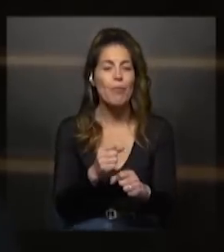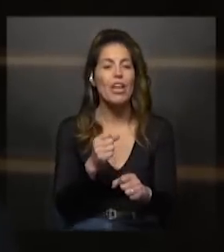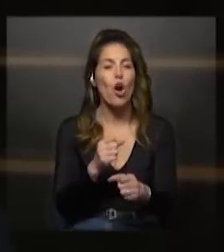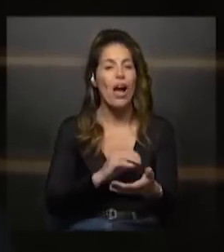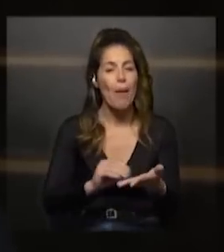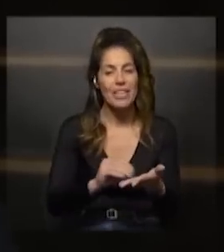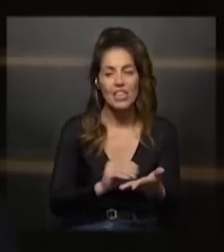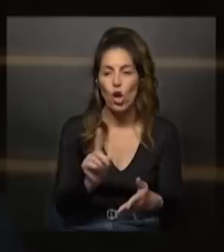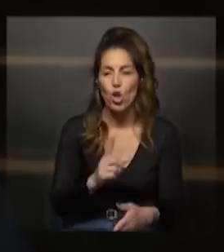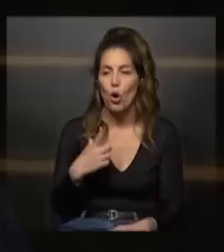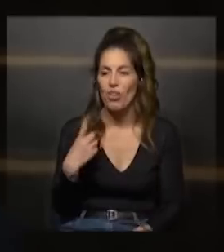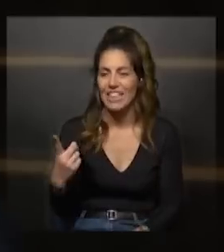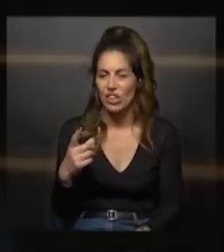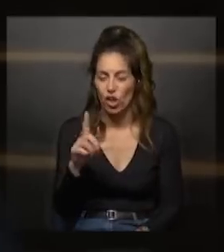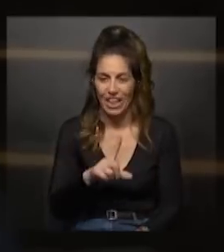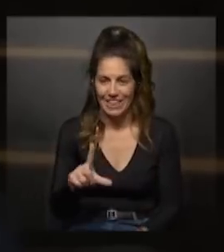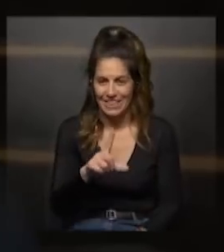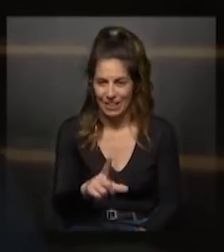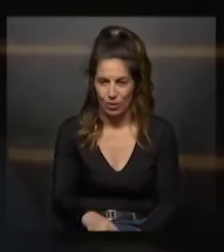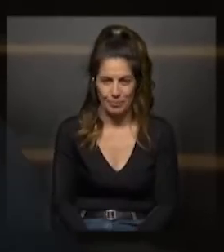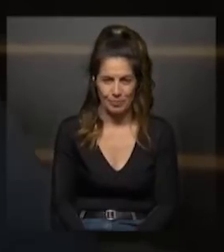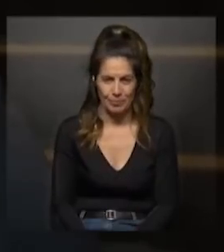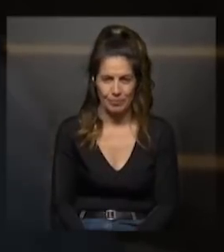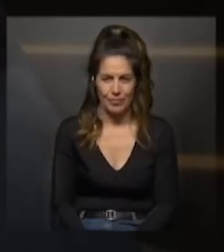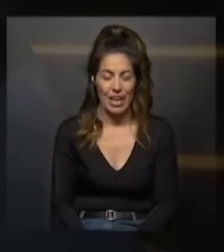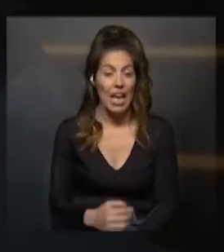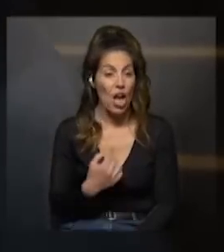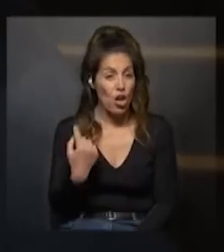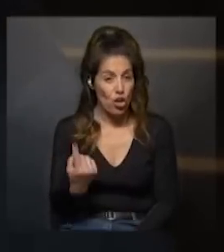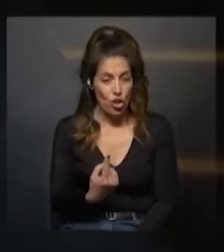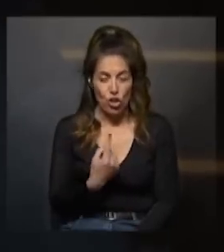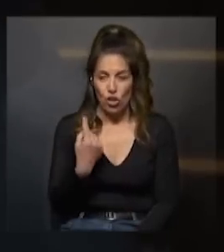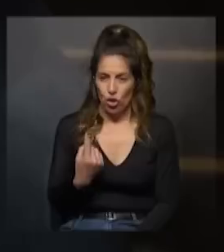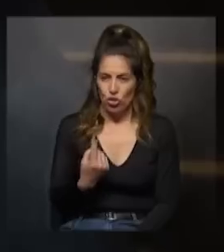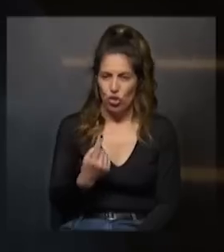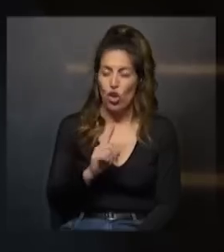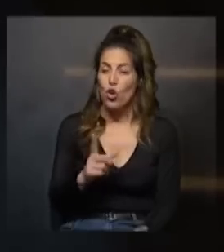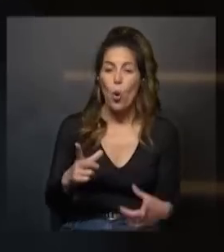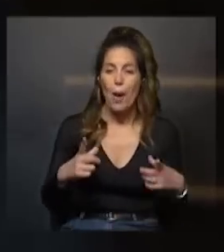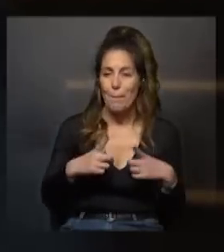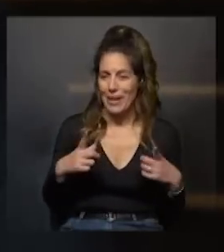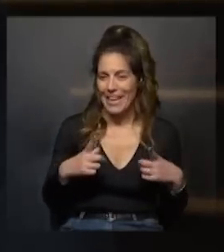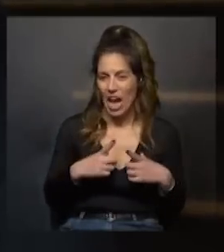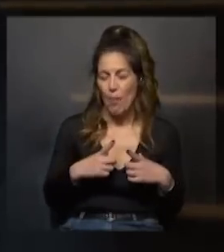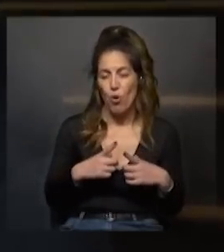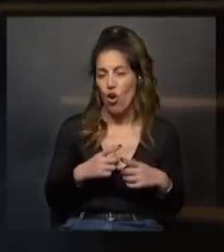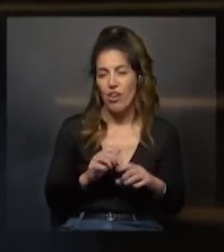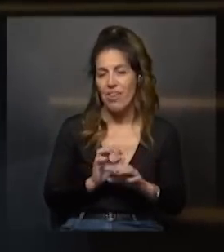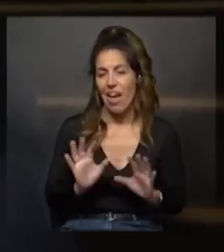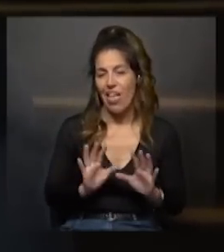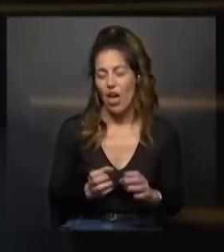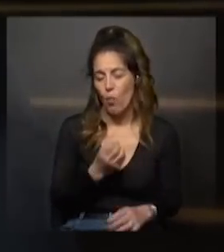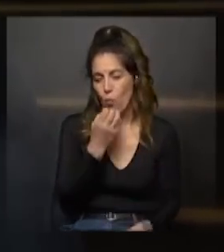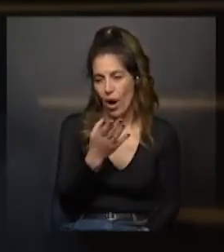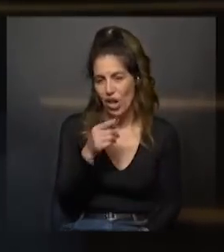no como director del Liceo bien si si bien nosotros este no esperábamos nada bueno de esta